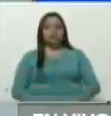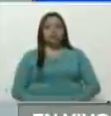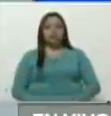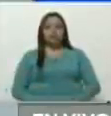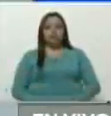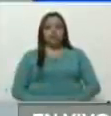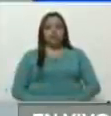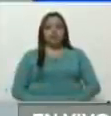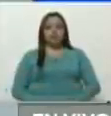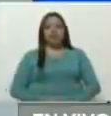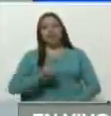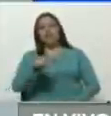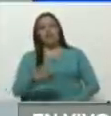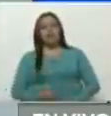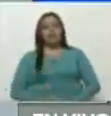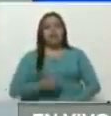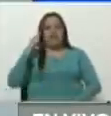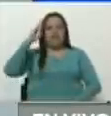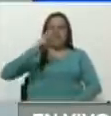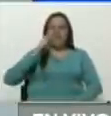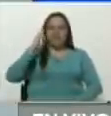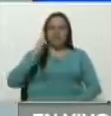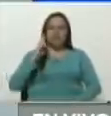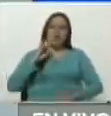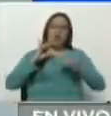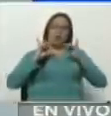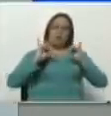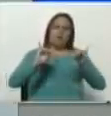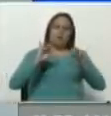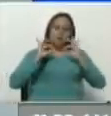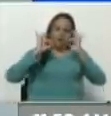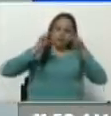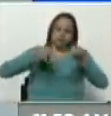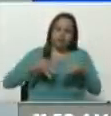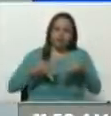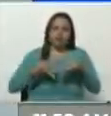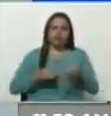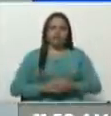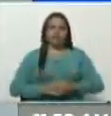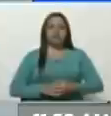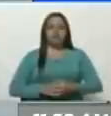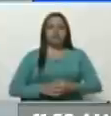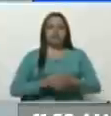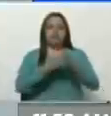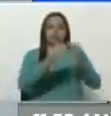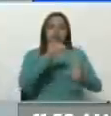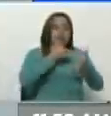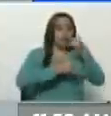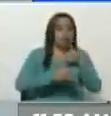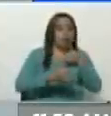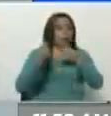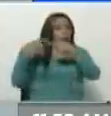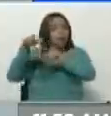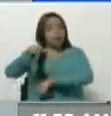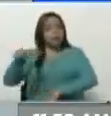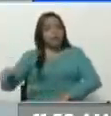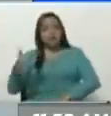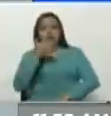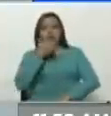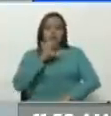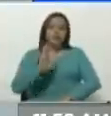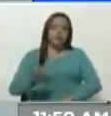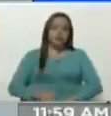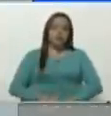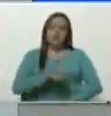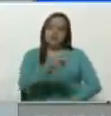ejercicio constante de la crítica y la autocrítica ante los propios errores y los de otros u otras. Eso